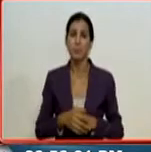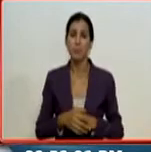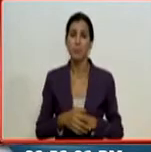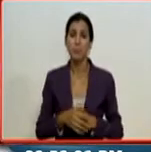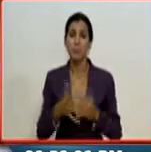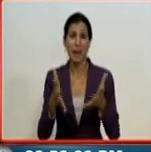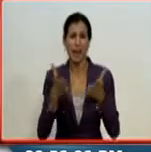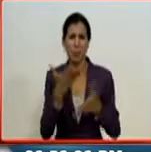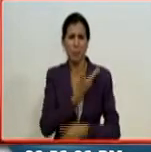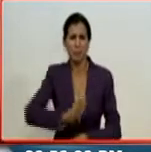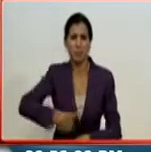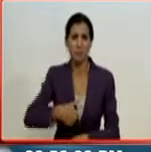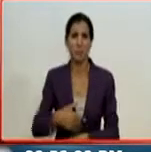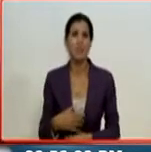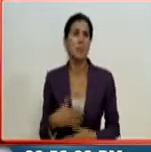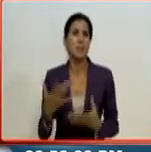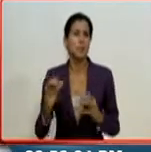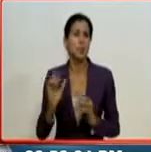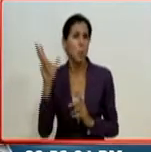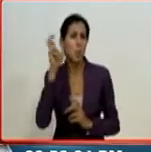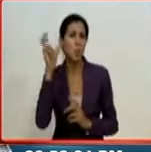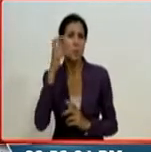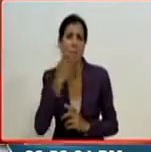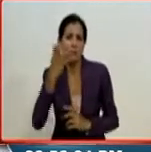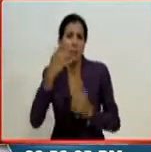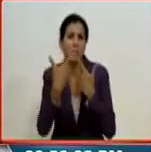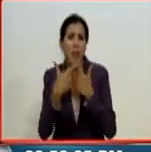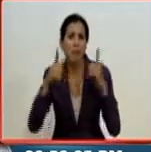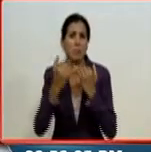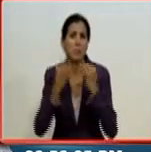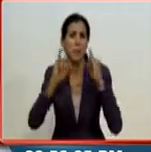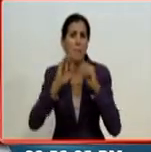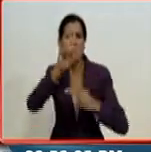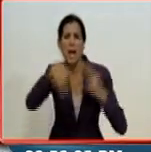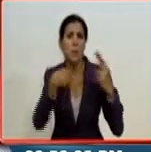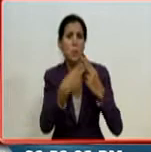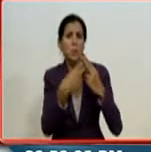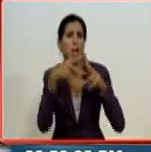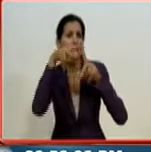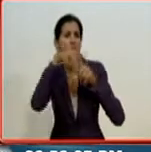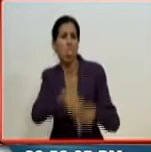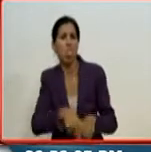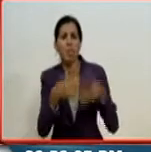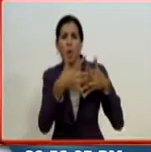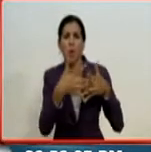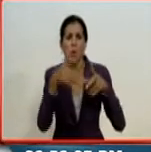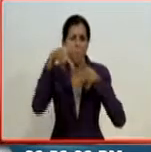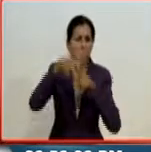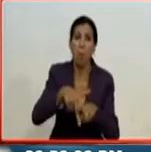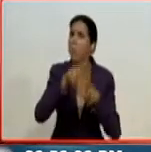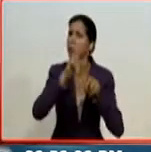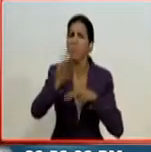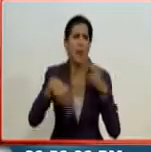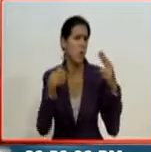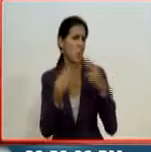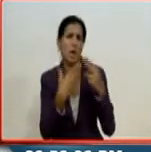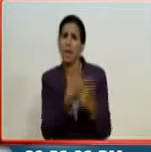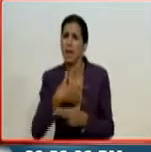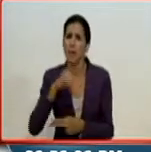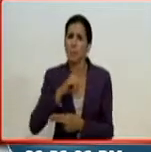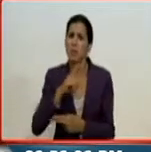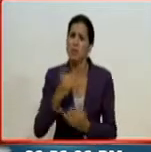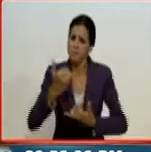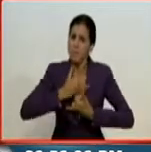un grito de libertad, de independencia, ya no somos más el patio trasero de los gringos, no queremos ser eso, queremos ser nosotros